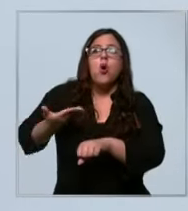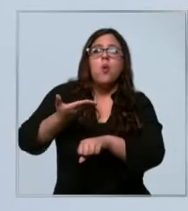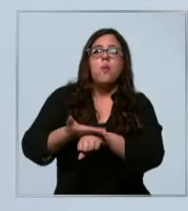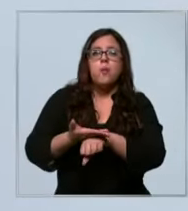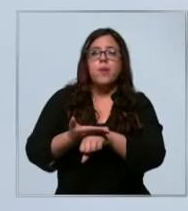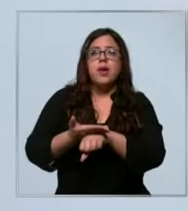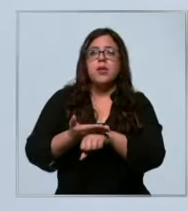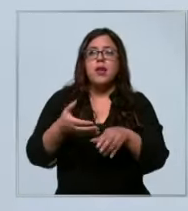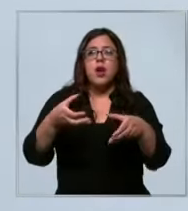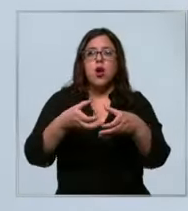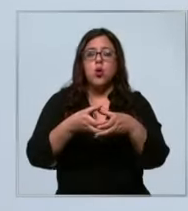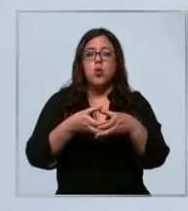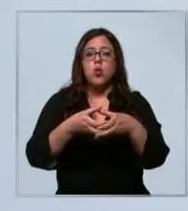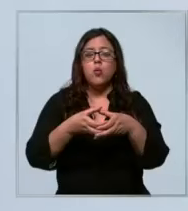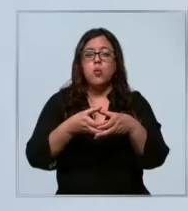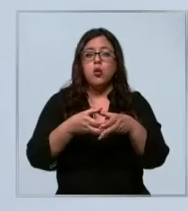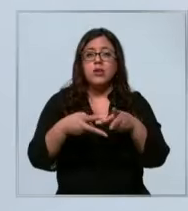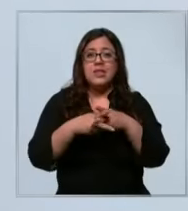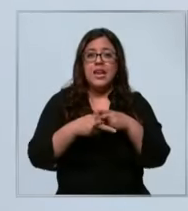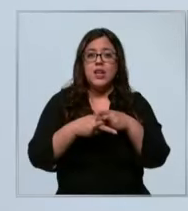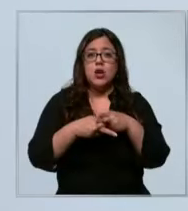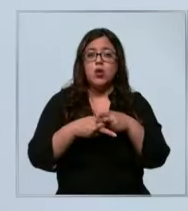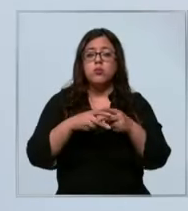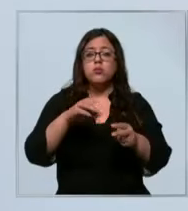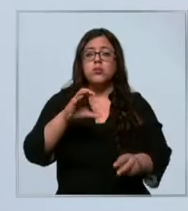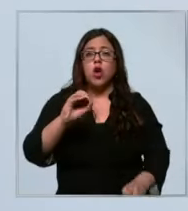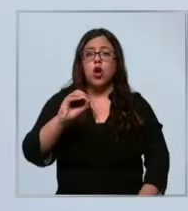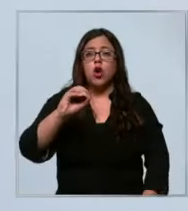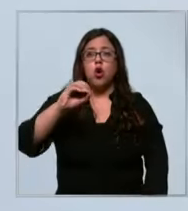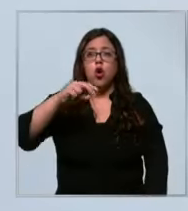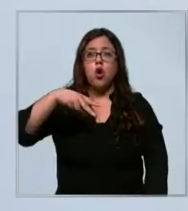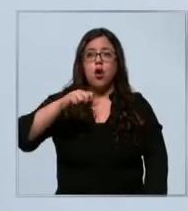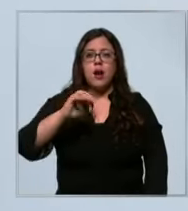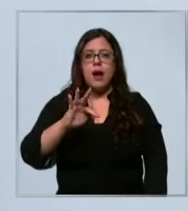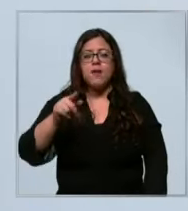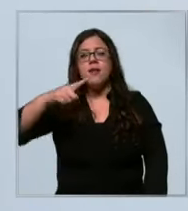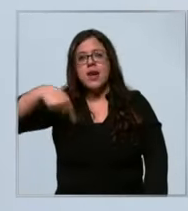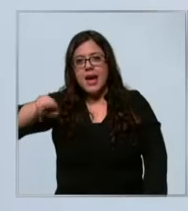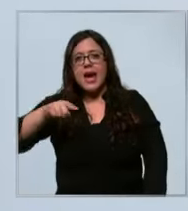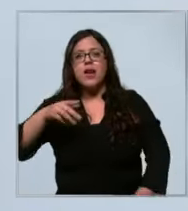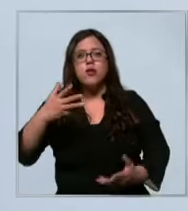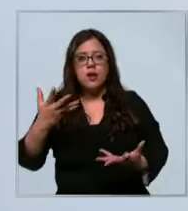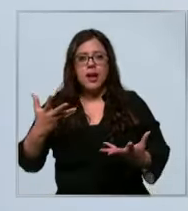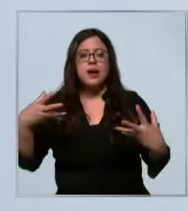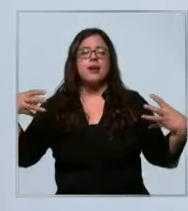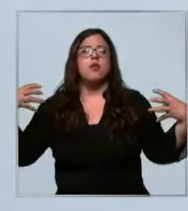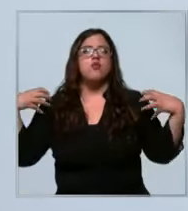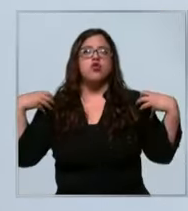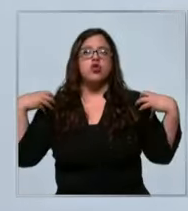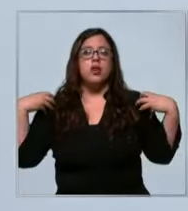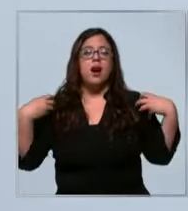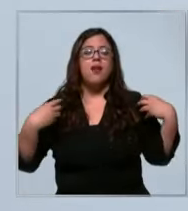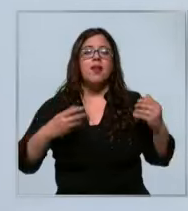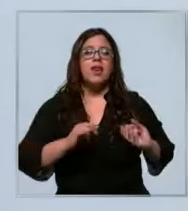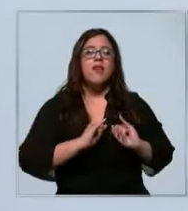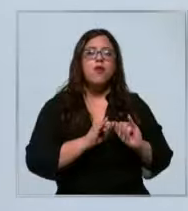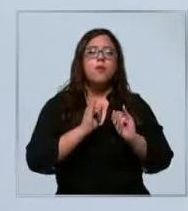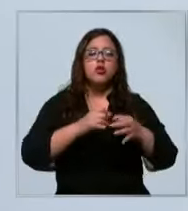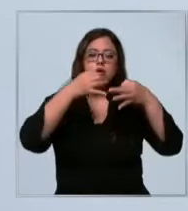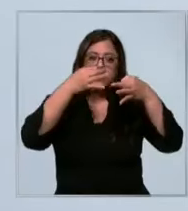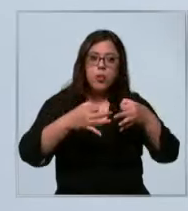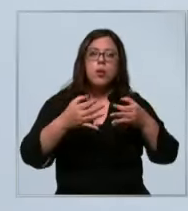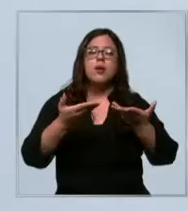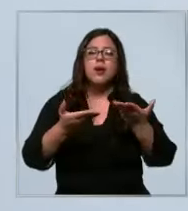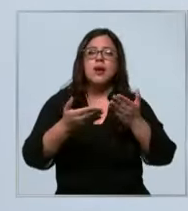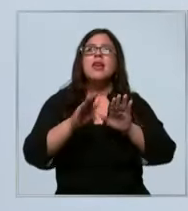del organismo técnico competente, CONAF, quienes son los encargados de entregar las directrices de seguridad y de